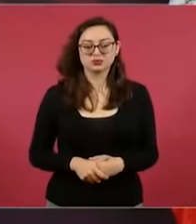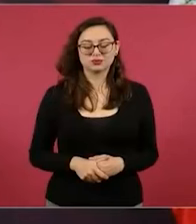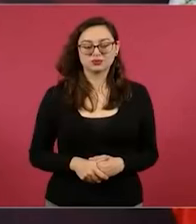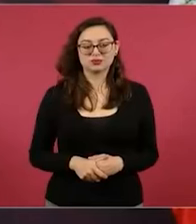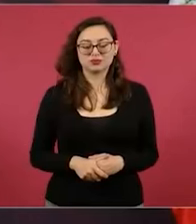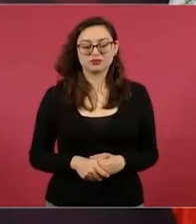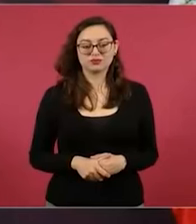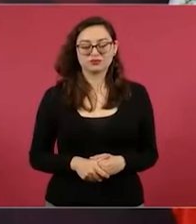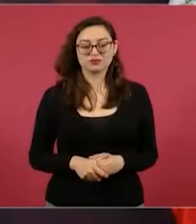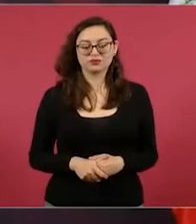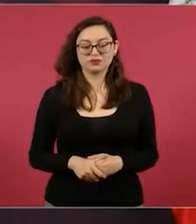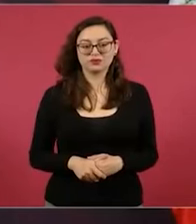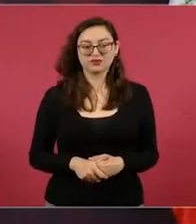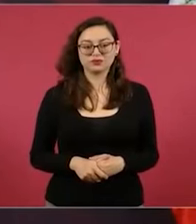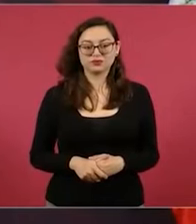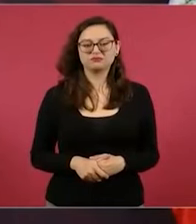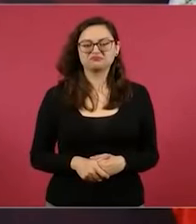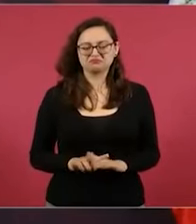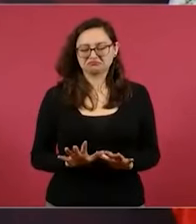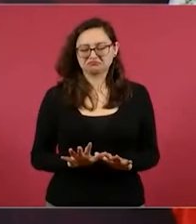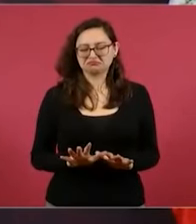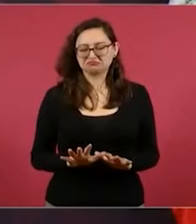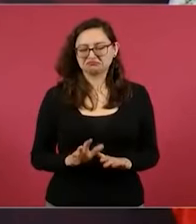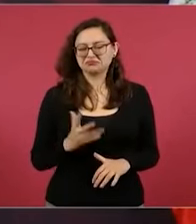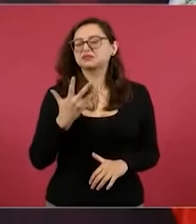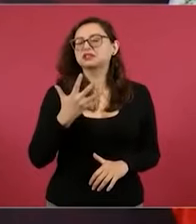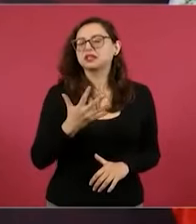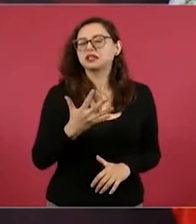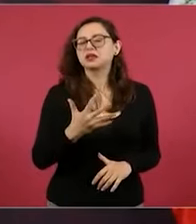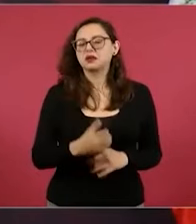un poco más, 5.